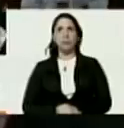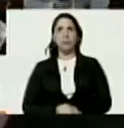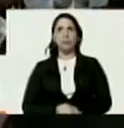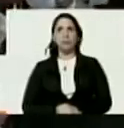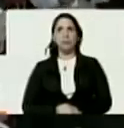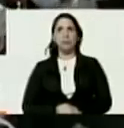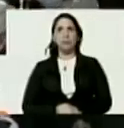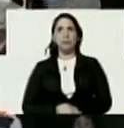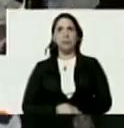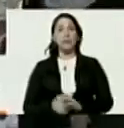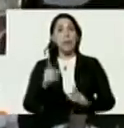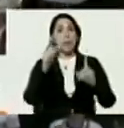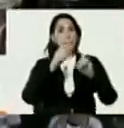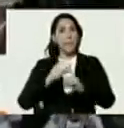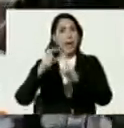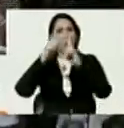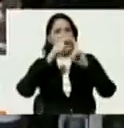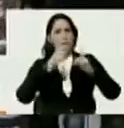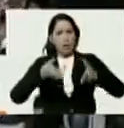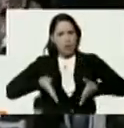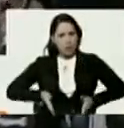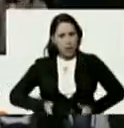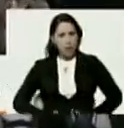Esa consigna nació.